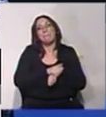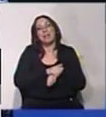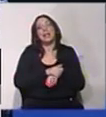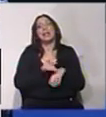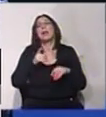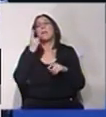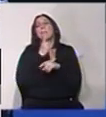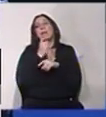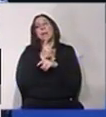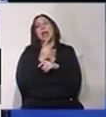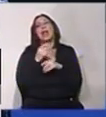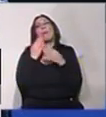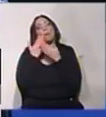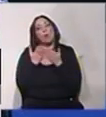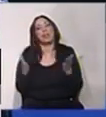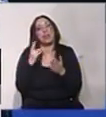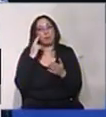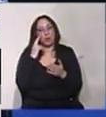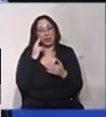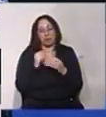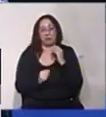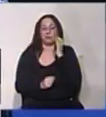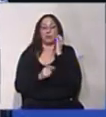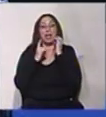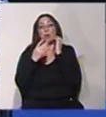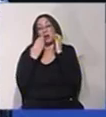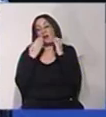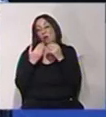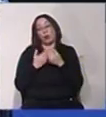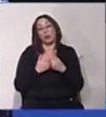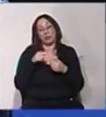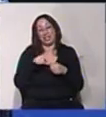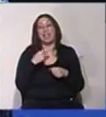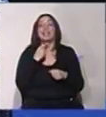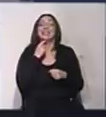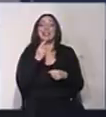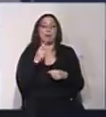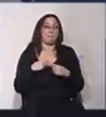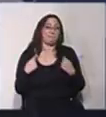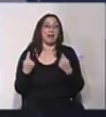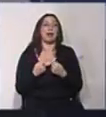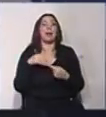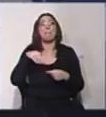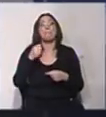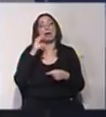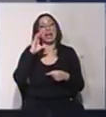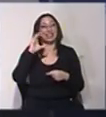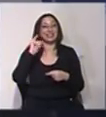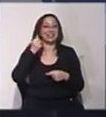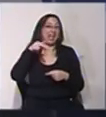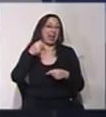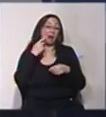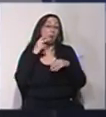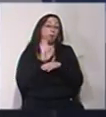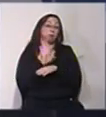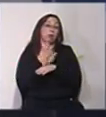verbalizan primero la problemática. Mira, hay una consulta acá que me parece que sirve para todos. Marciana se hace